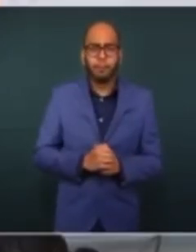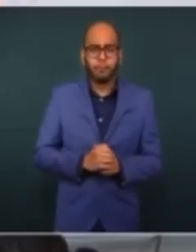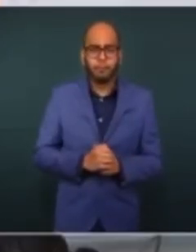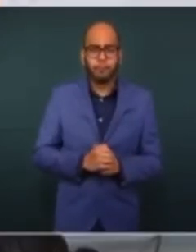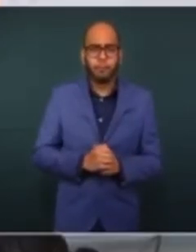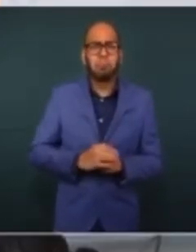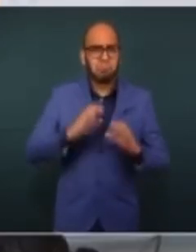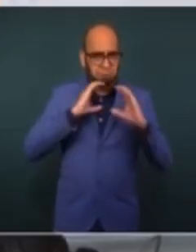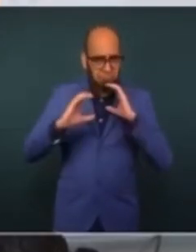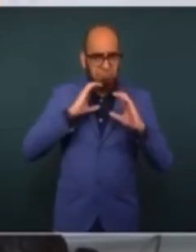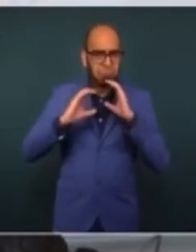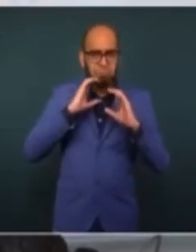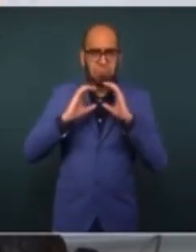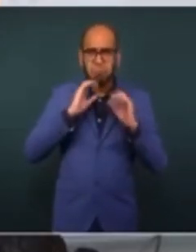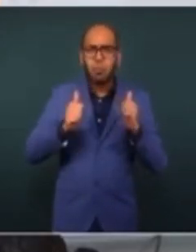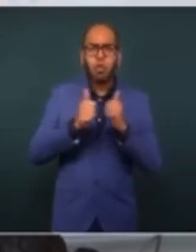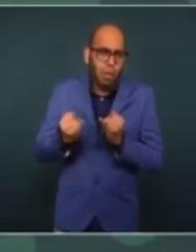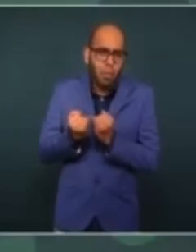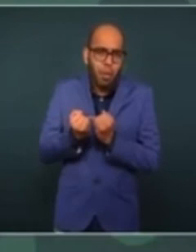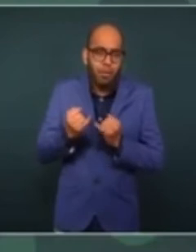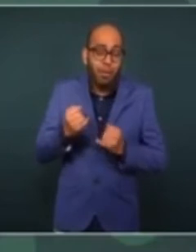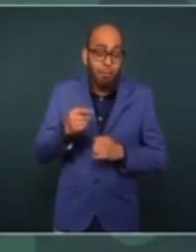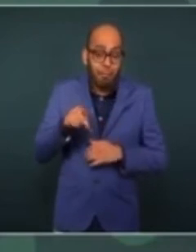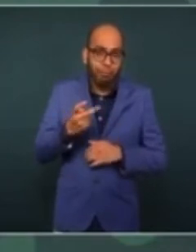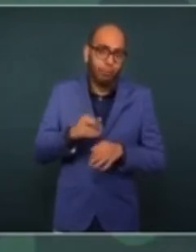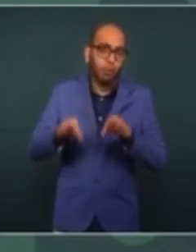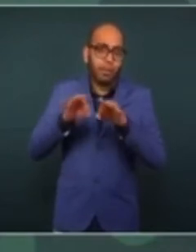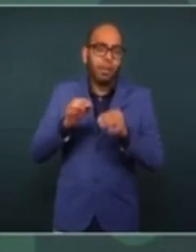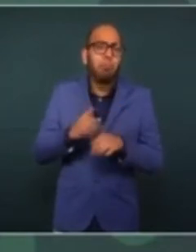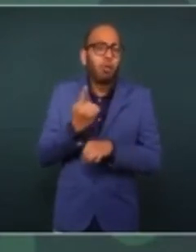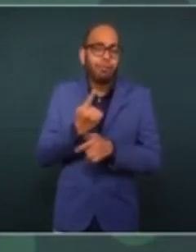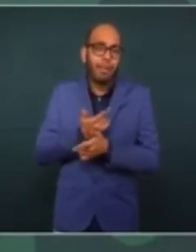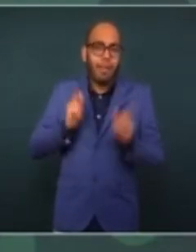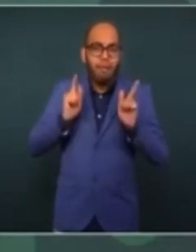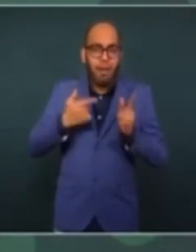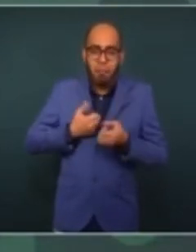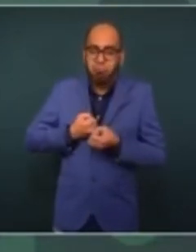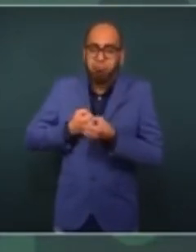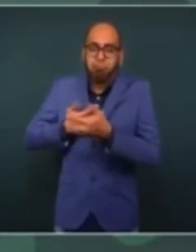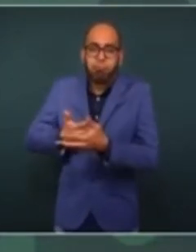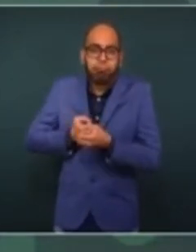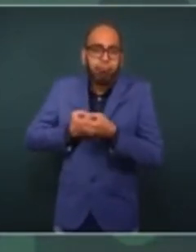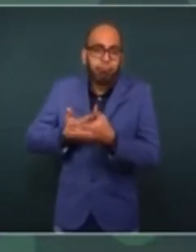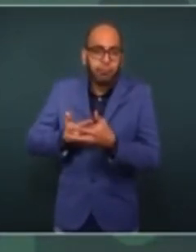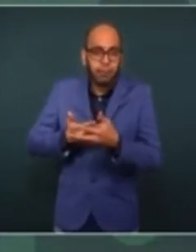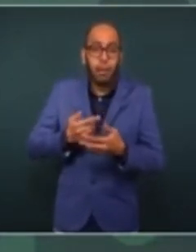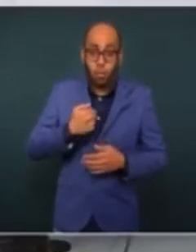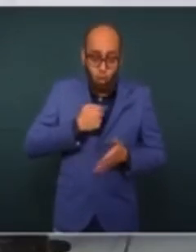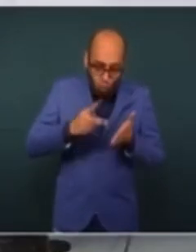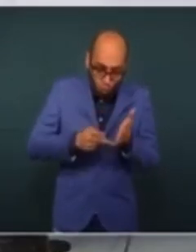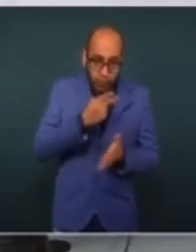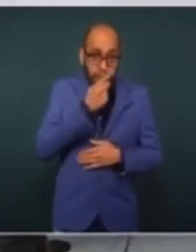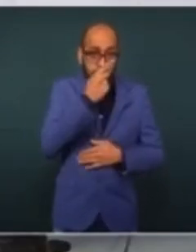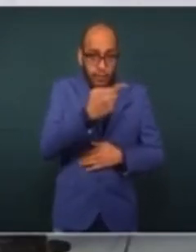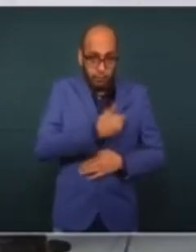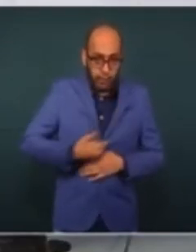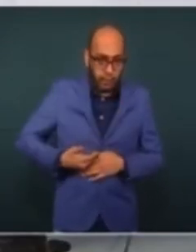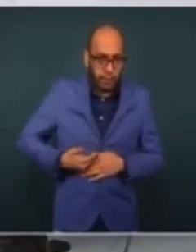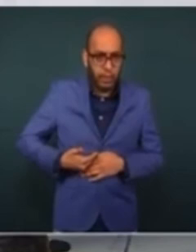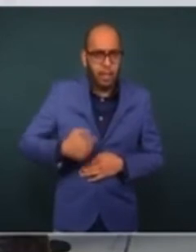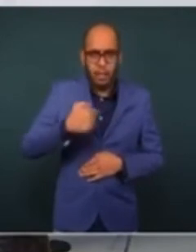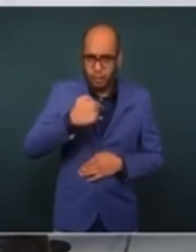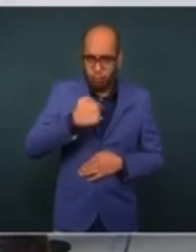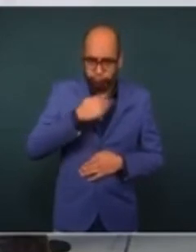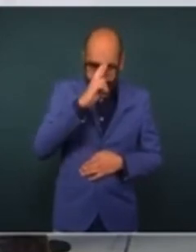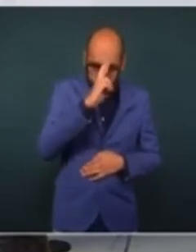Tenemos comunicación permanente con la señora secretaria de Gobernación. Al señor presidente yo le refrendo mi respeto, jamás seré, no